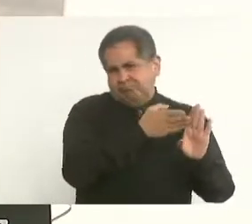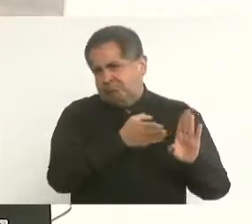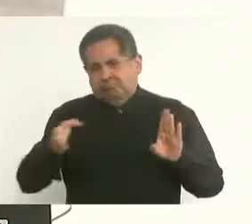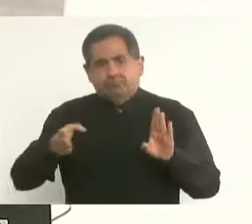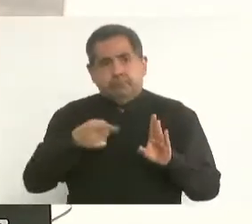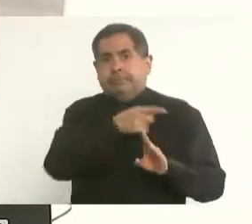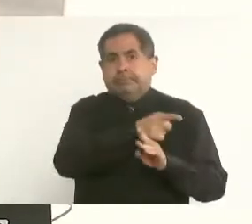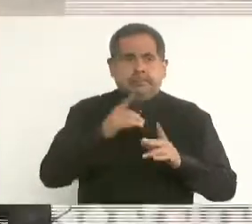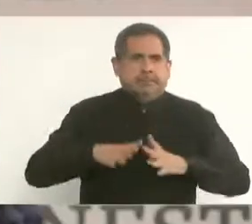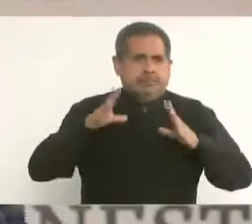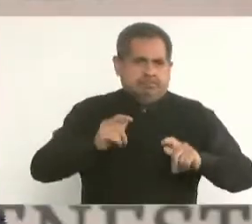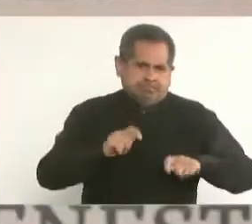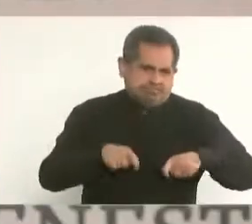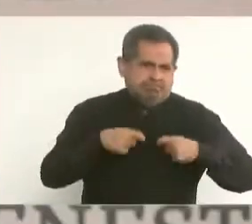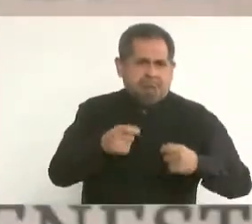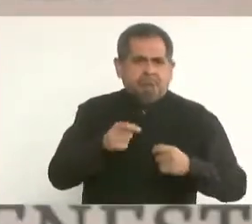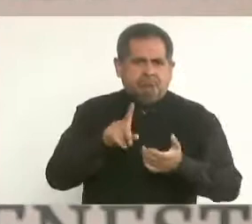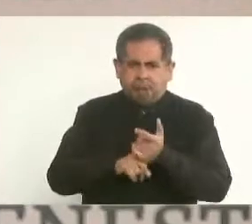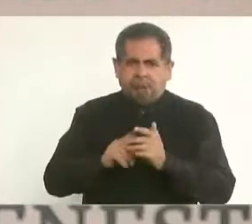Después de él,